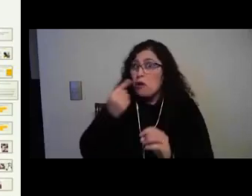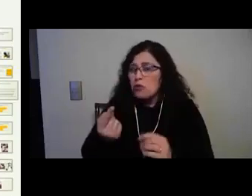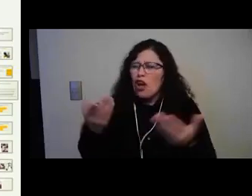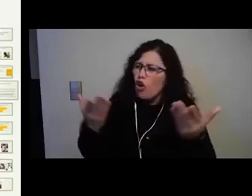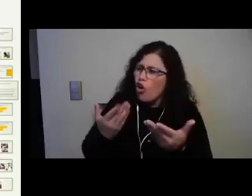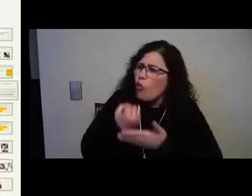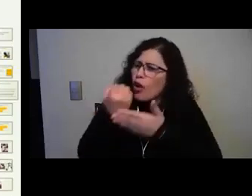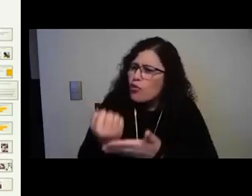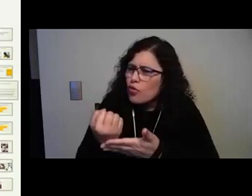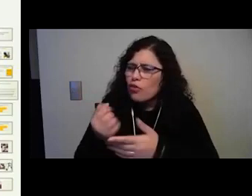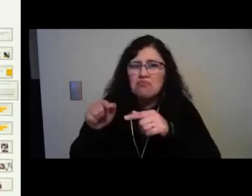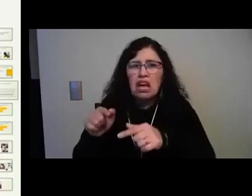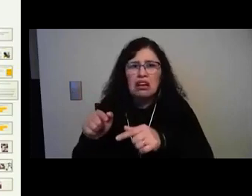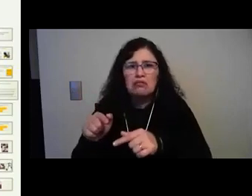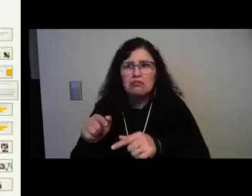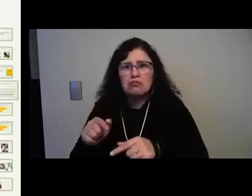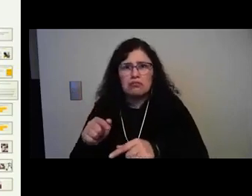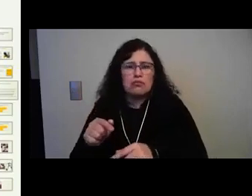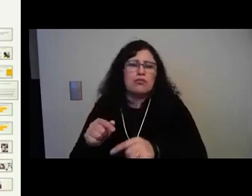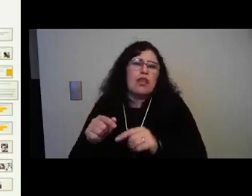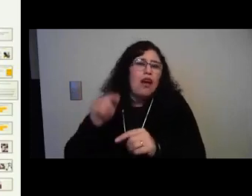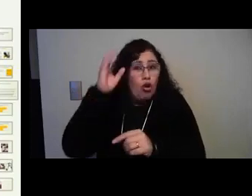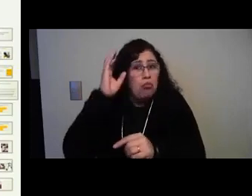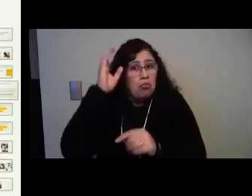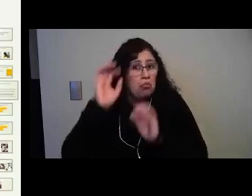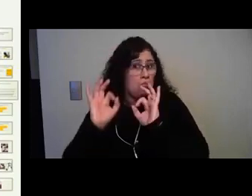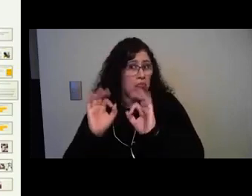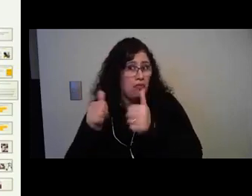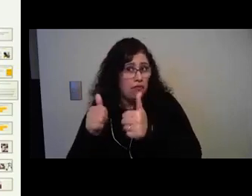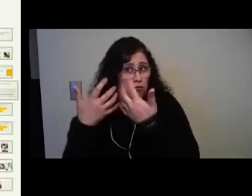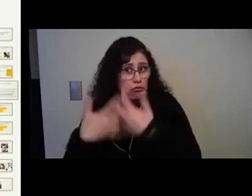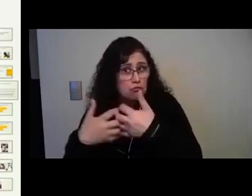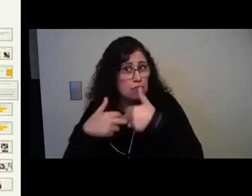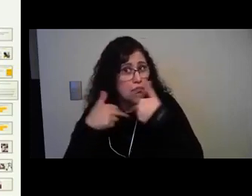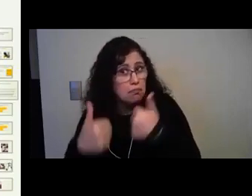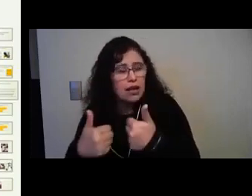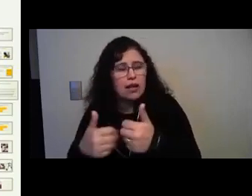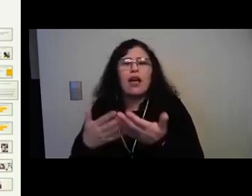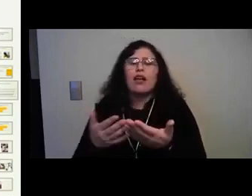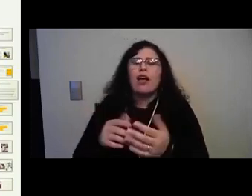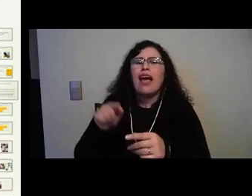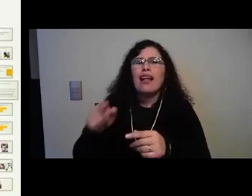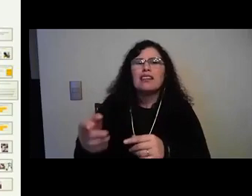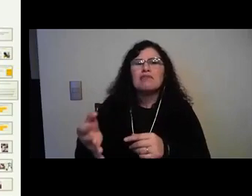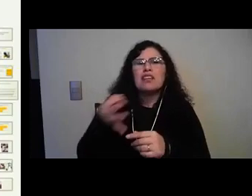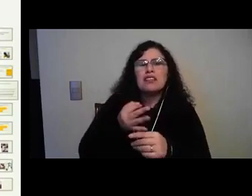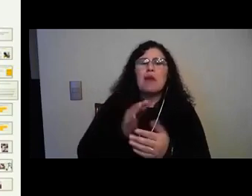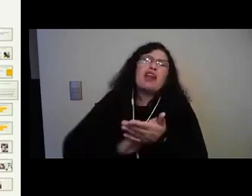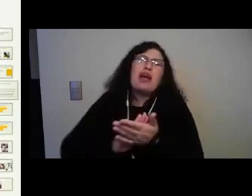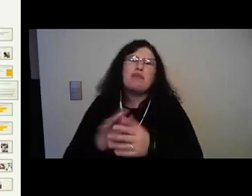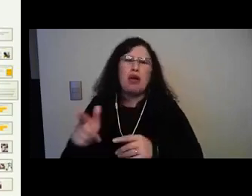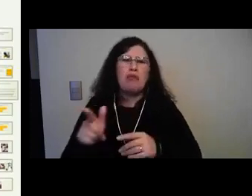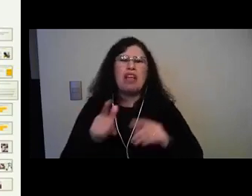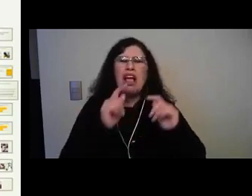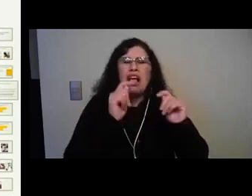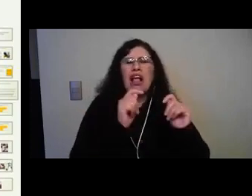un buen nivel cognitivo, le va a decir, mire, antes a mí me ayuda, a mí no sé, el otro enfermero, el técnico me ayuda así y yo